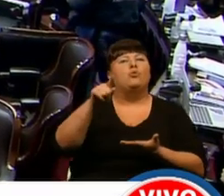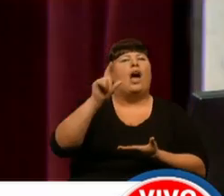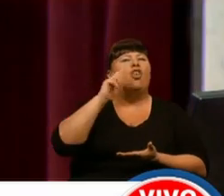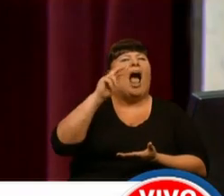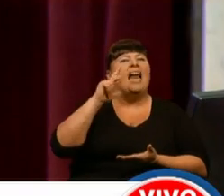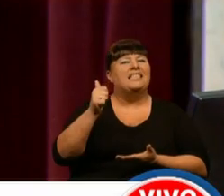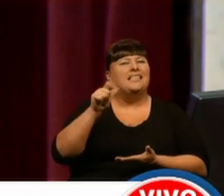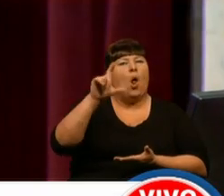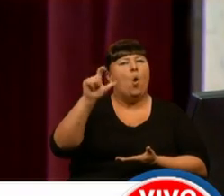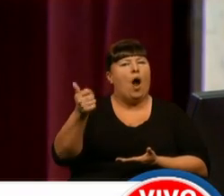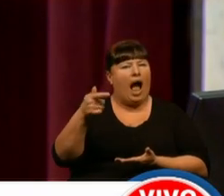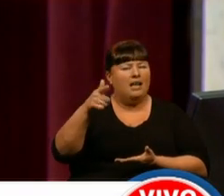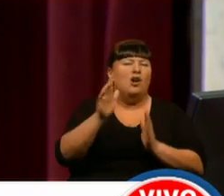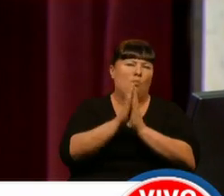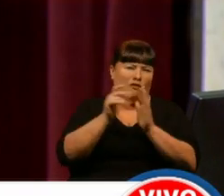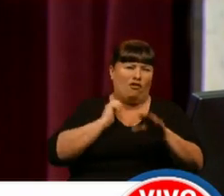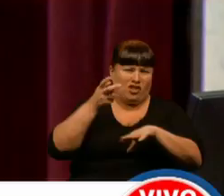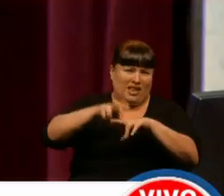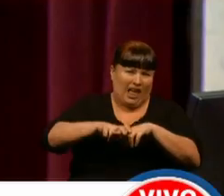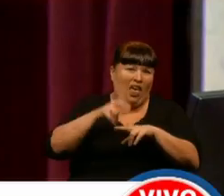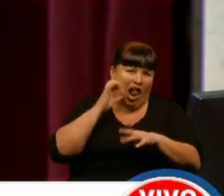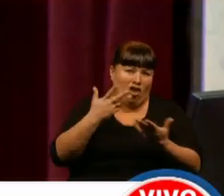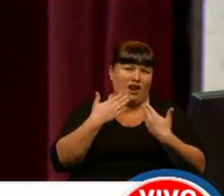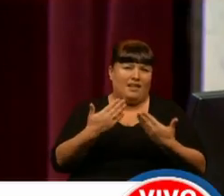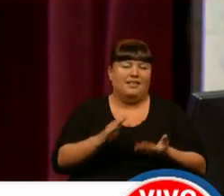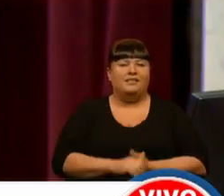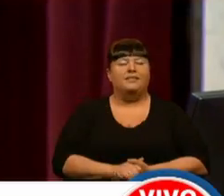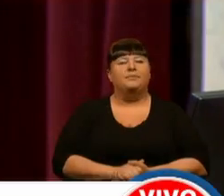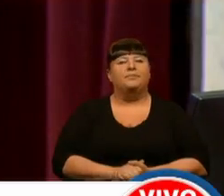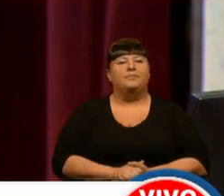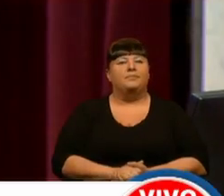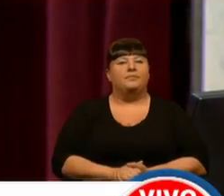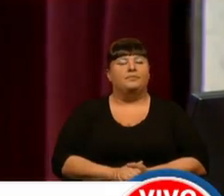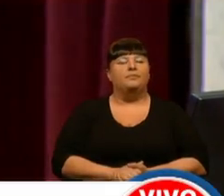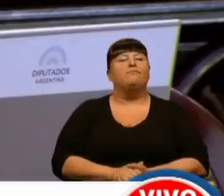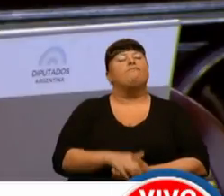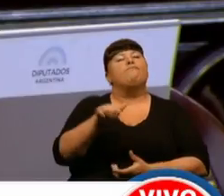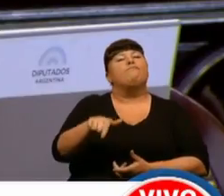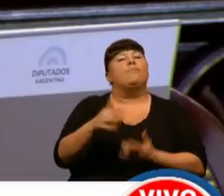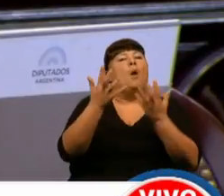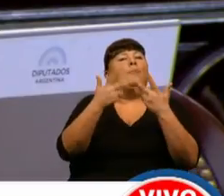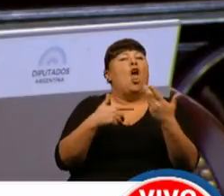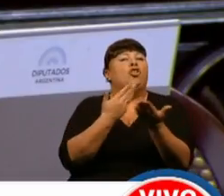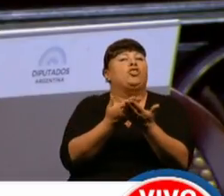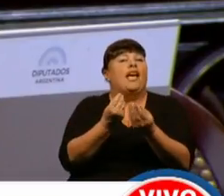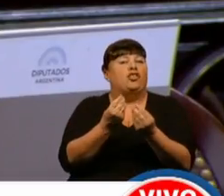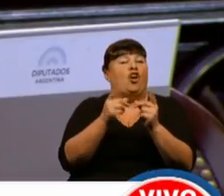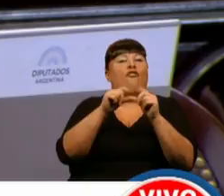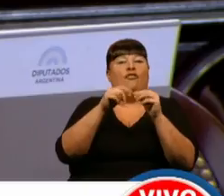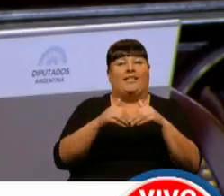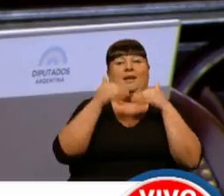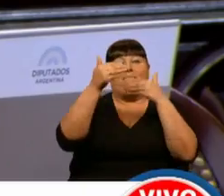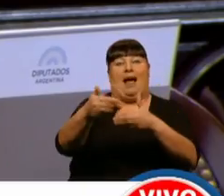garcía de luca se puede sentar por lo menos gracias se propone entonces que el plazo de vigencia